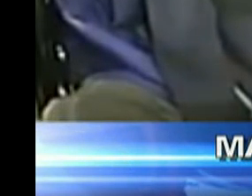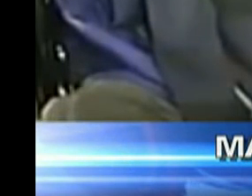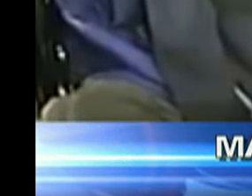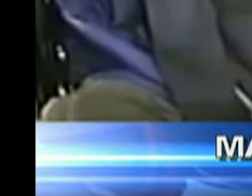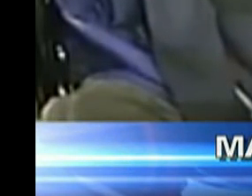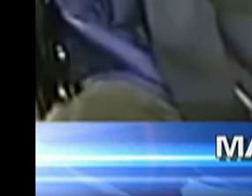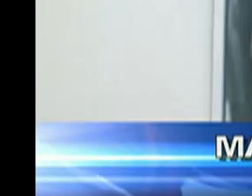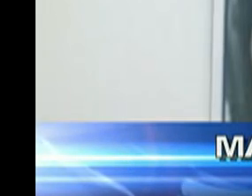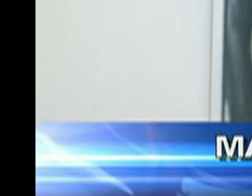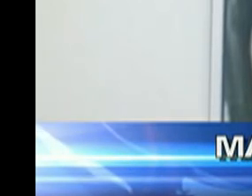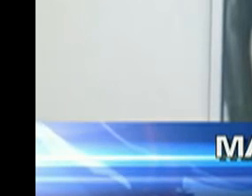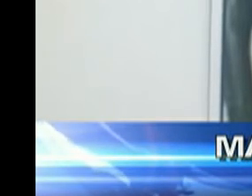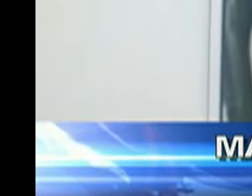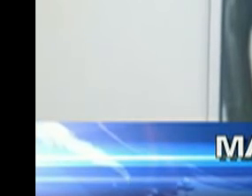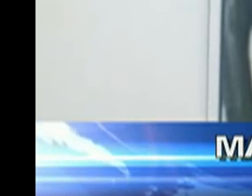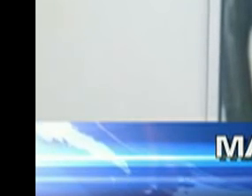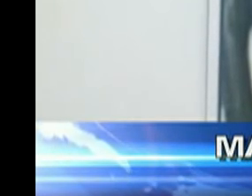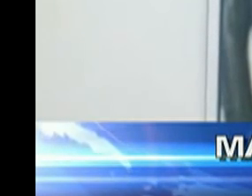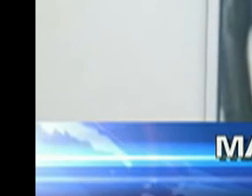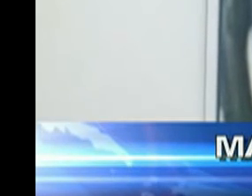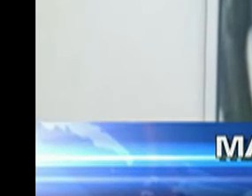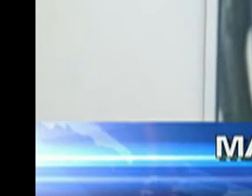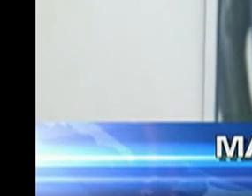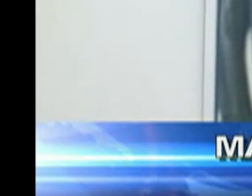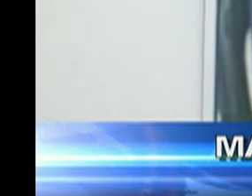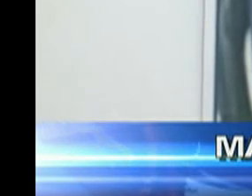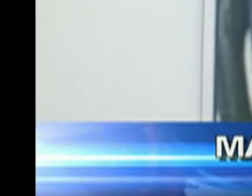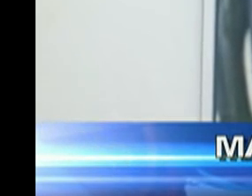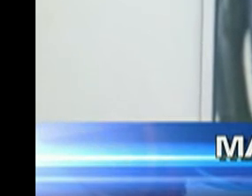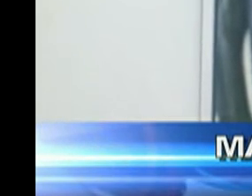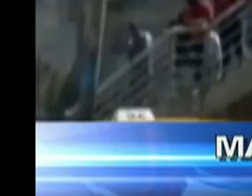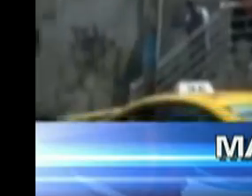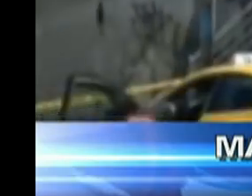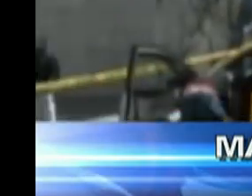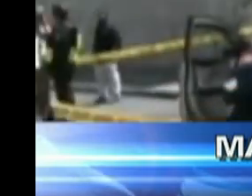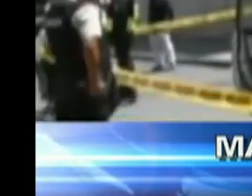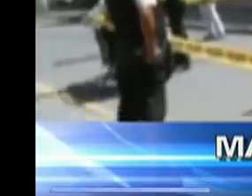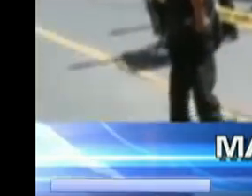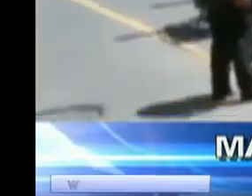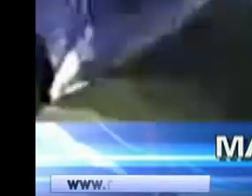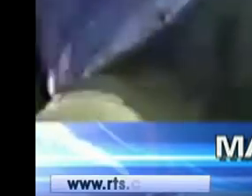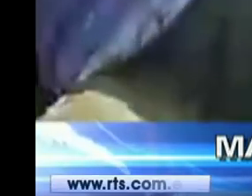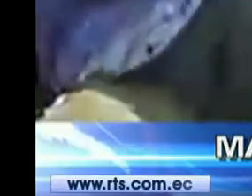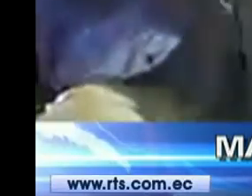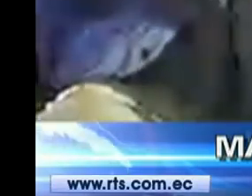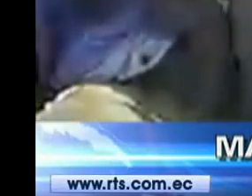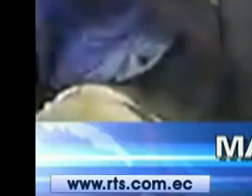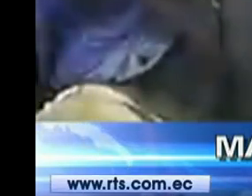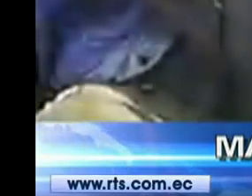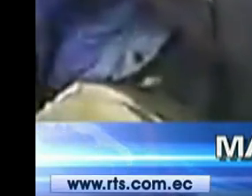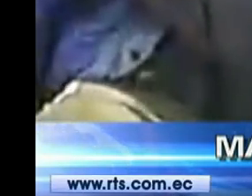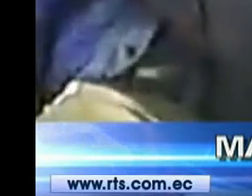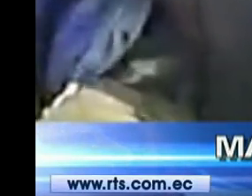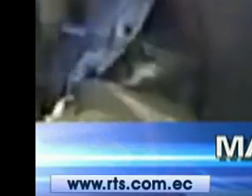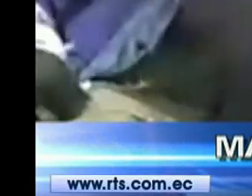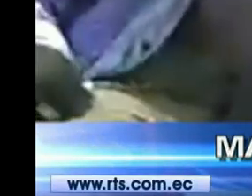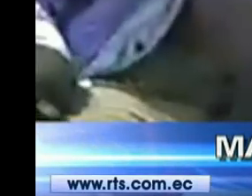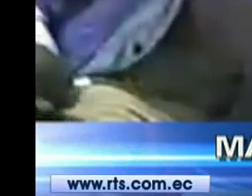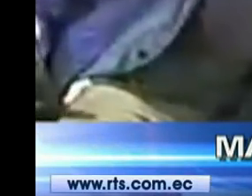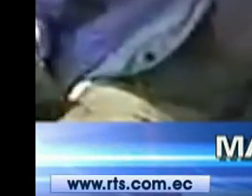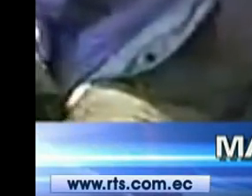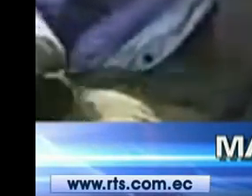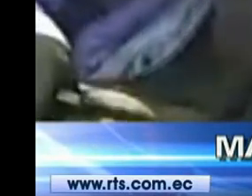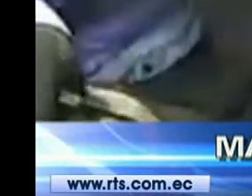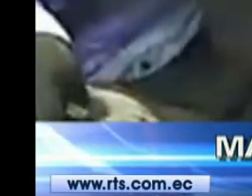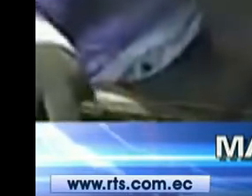Enseguida, autoridades investigarán quién filtró el video que circuló en redes sociales sobre